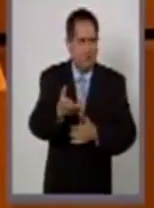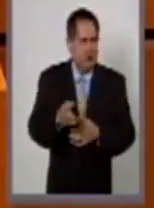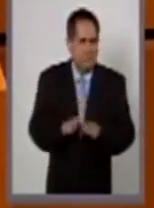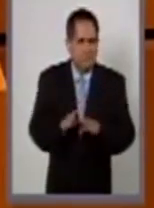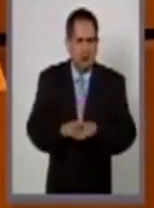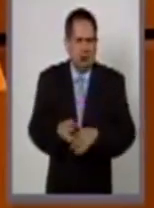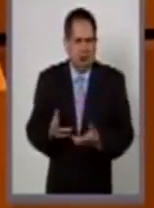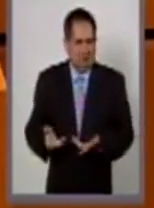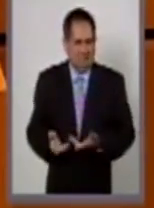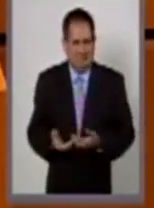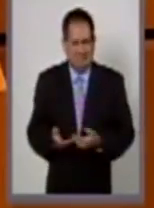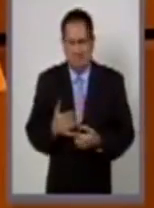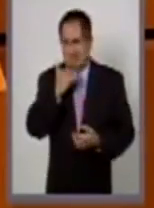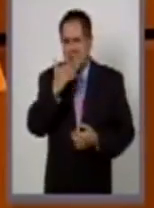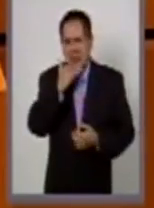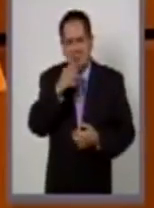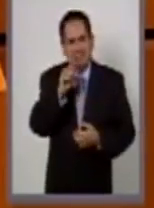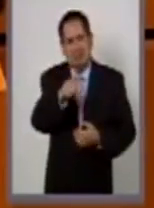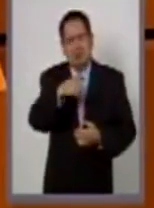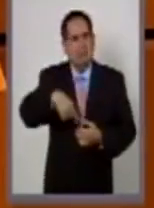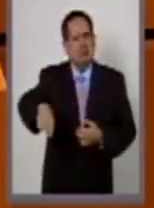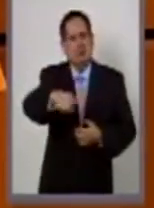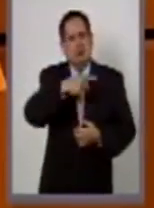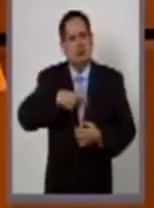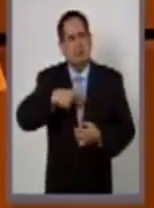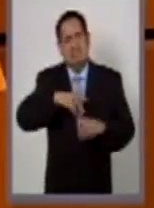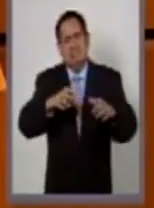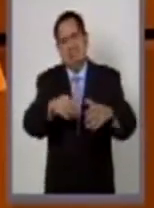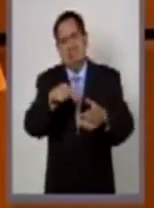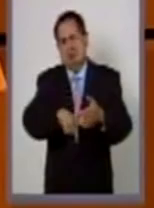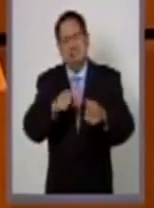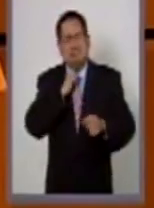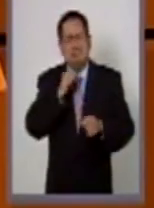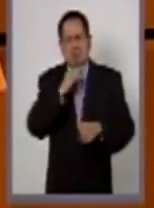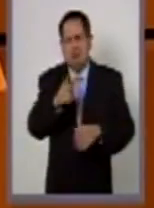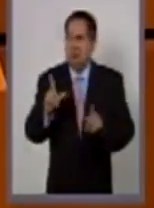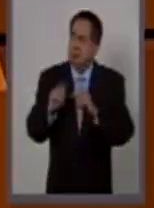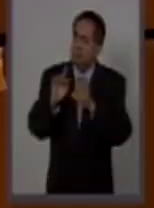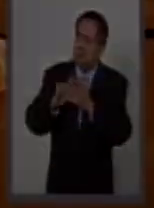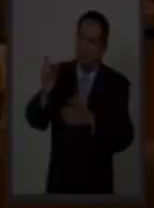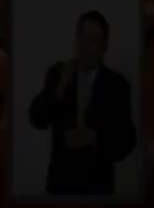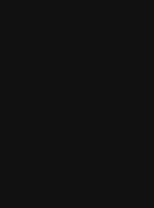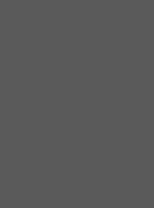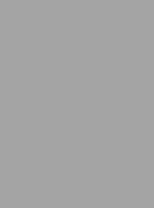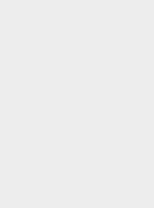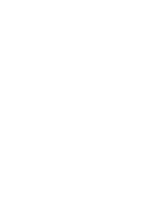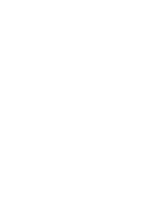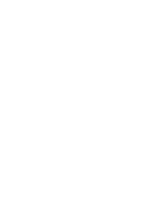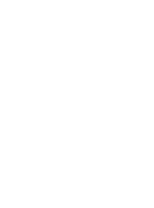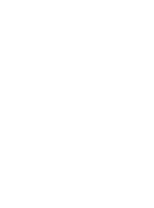igualmente mafiosa que el resto de los nombramientos de este Senado. Muchas gracias, señor presidente.